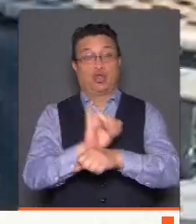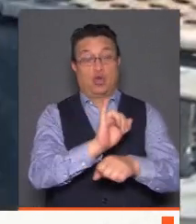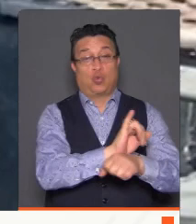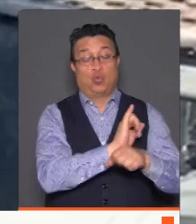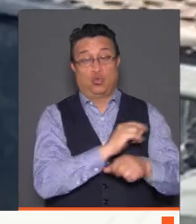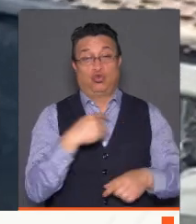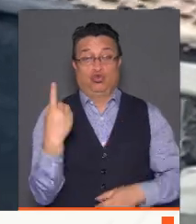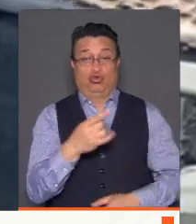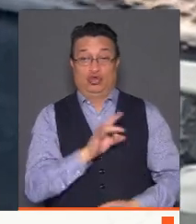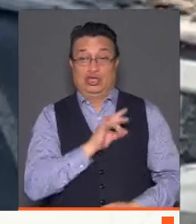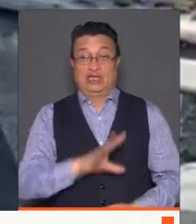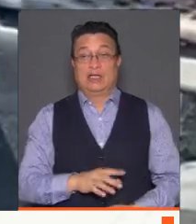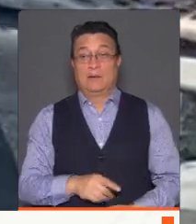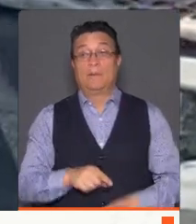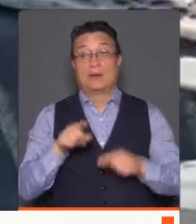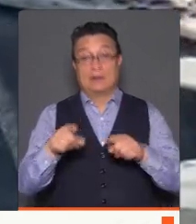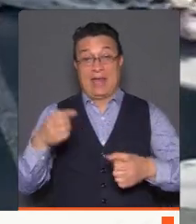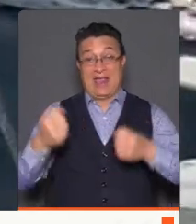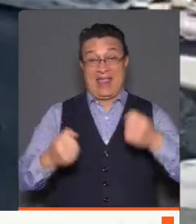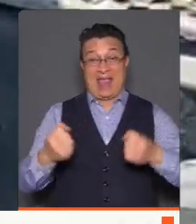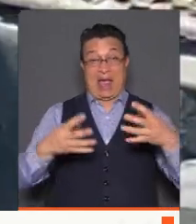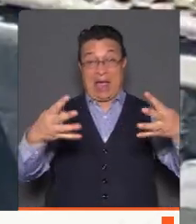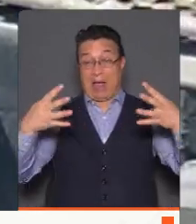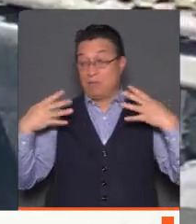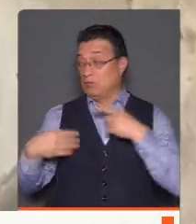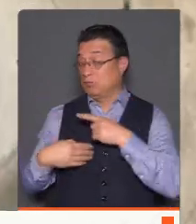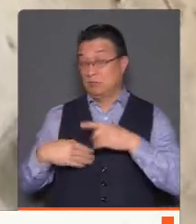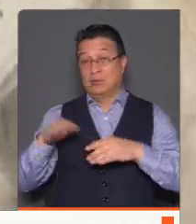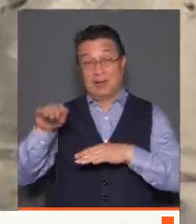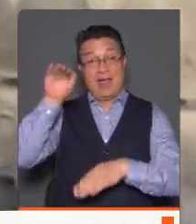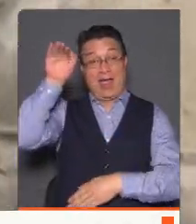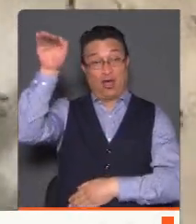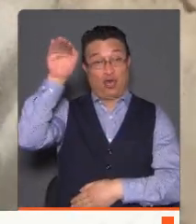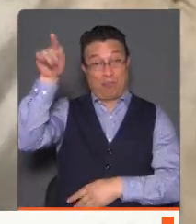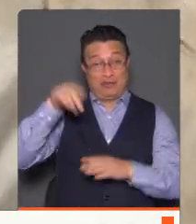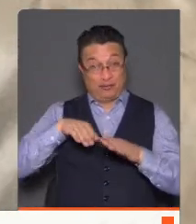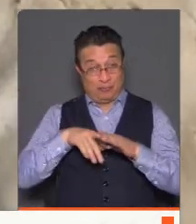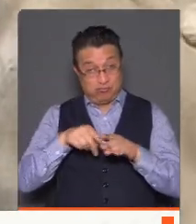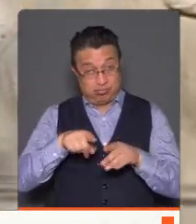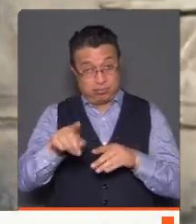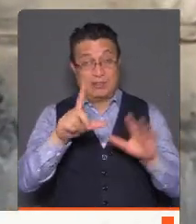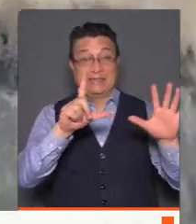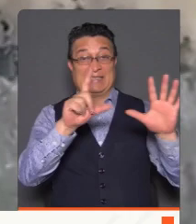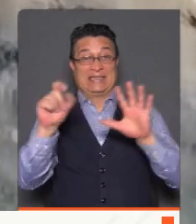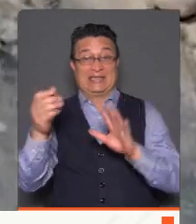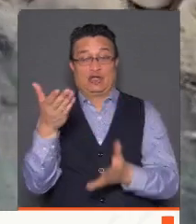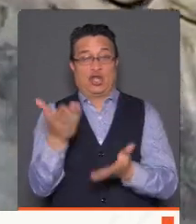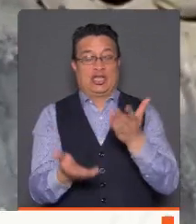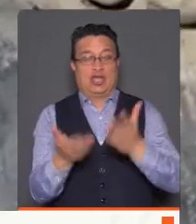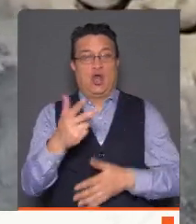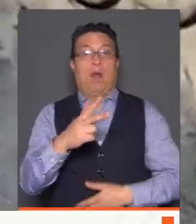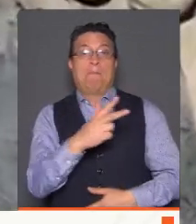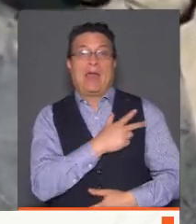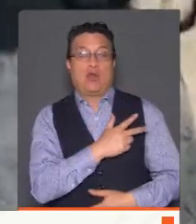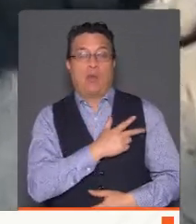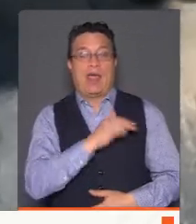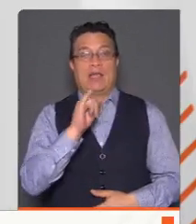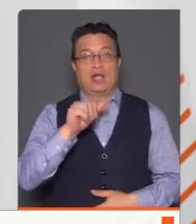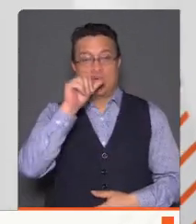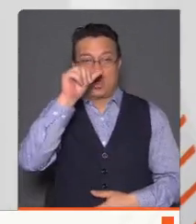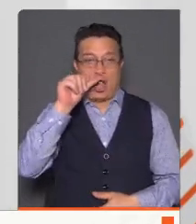a la institucionalidad nuestra. Fue en este camión interceptado en la ruta Alto Hospicio, donde venían cerca de 700 kilos de marihuana y cocaína